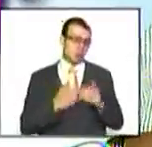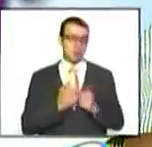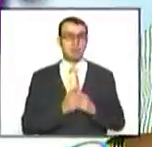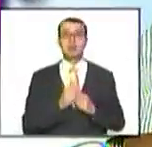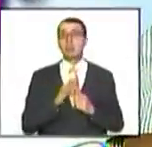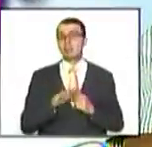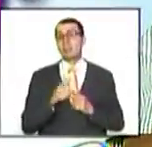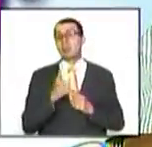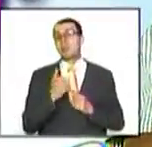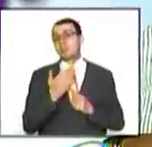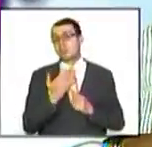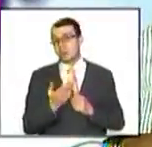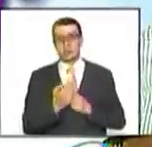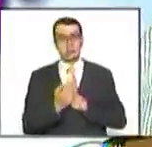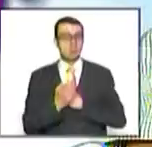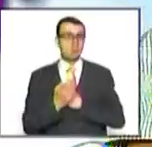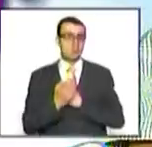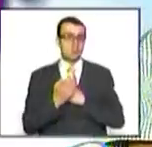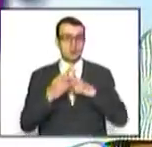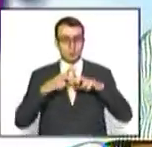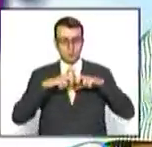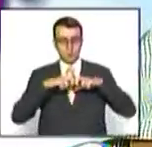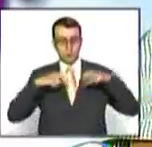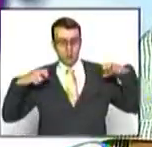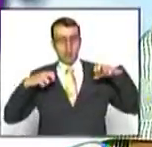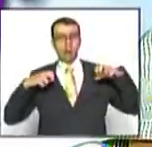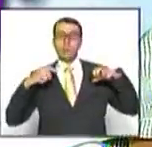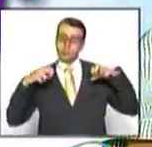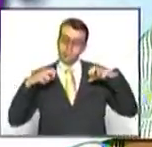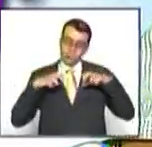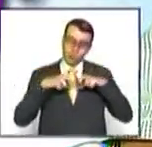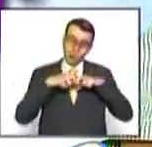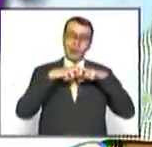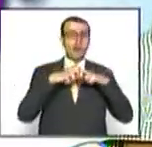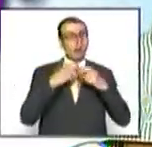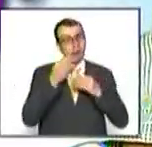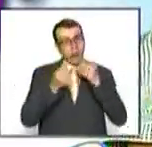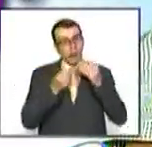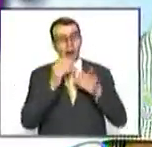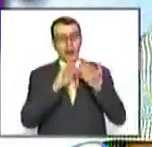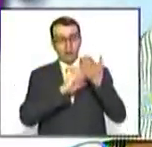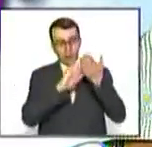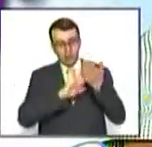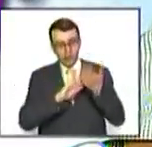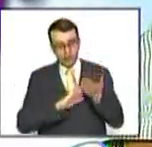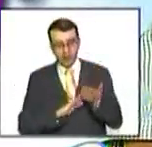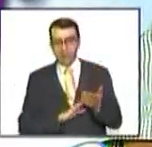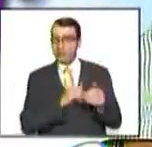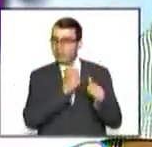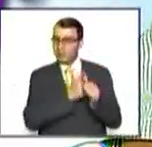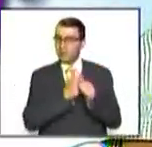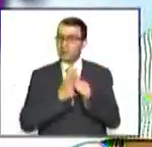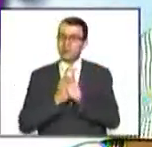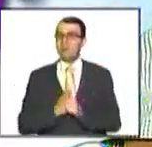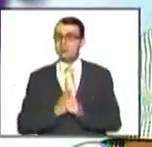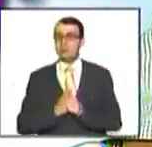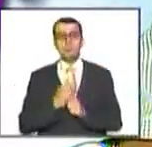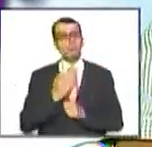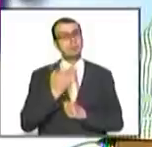luego se va a reparar los tendones si están dañados los tendones. Entonces se vuelve selectiva. ¿Por qué el